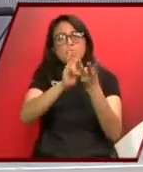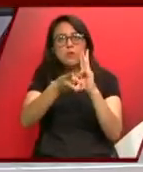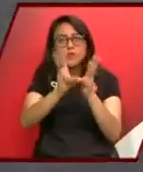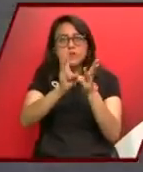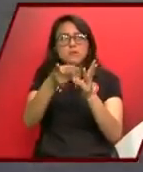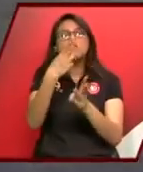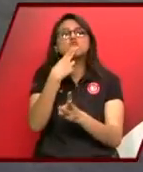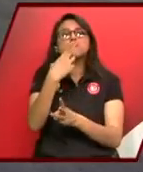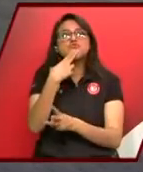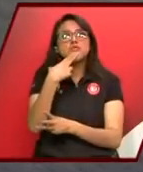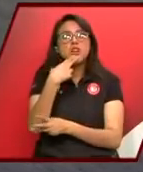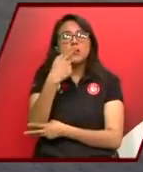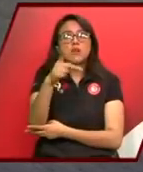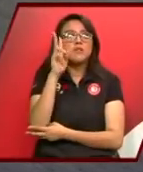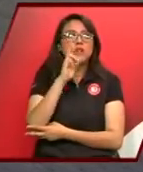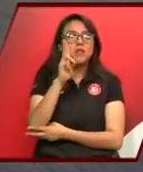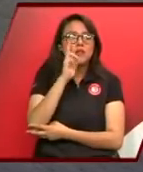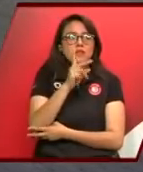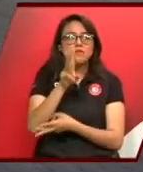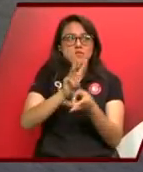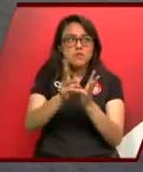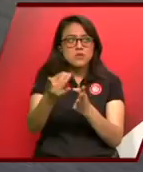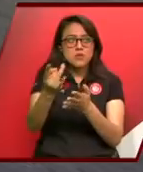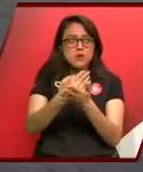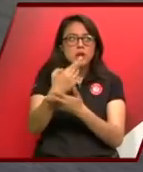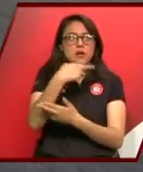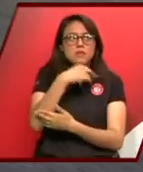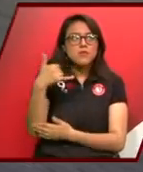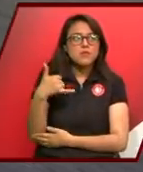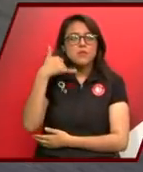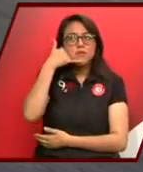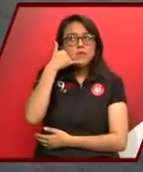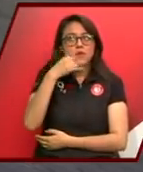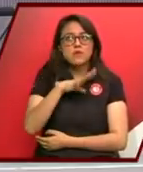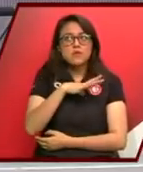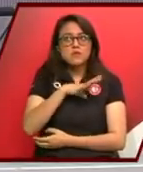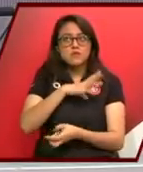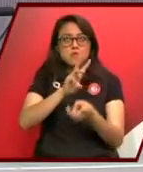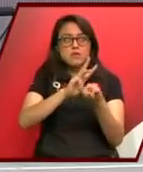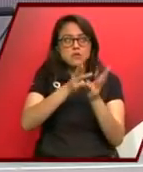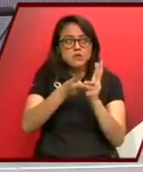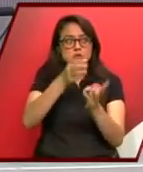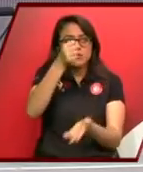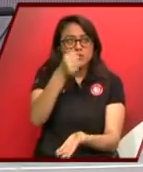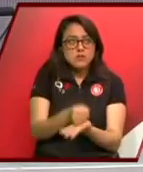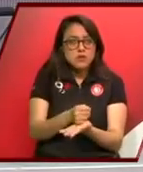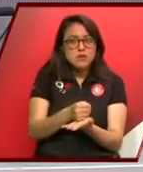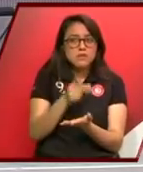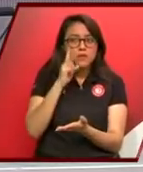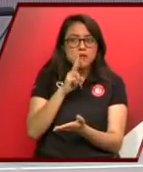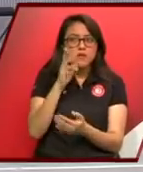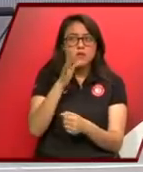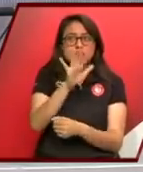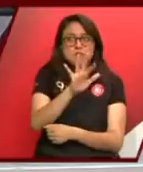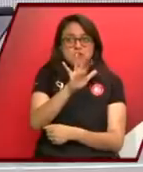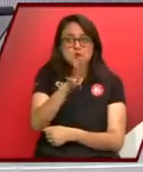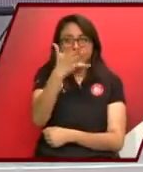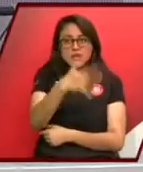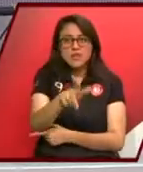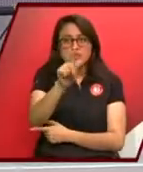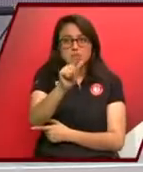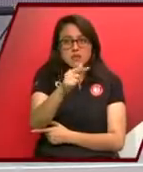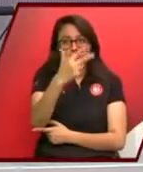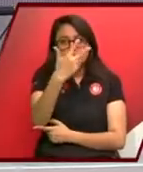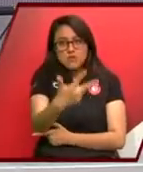ahí en su mano, puede iniciarlo ahí y con los datos nosotros le regresaremos la llamada a través del WhatsApp de A Quien Corresponda, que aparece en pantalla